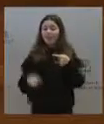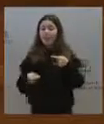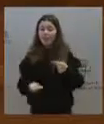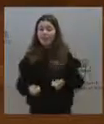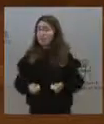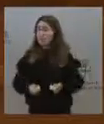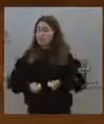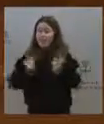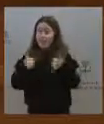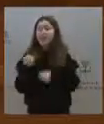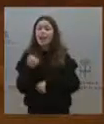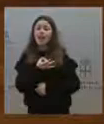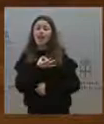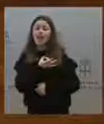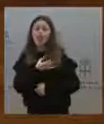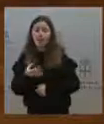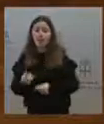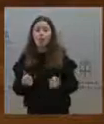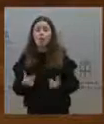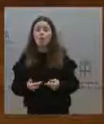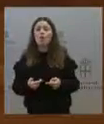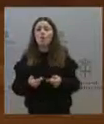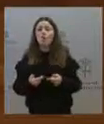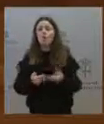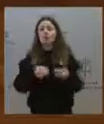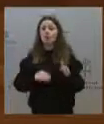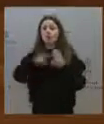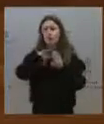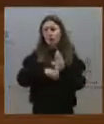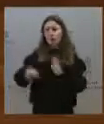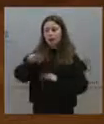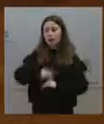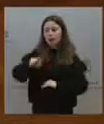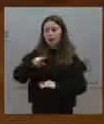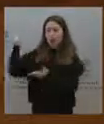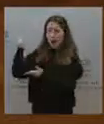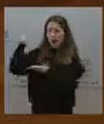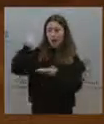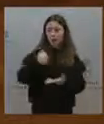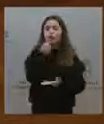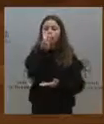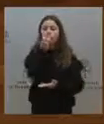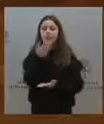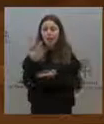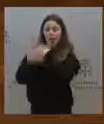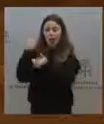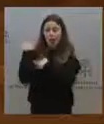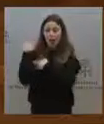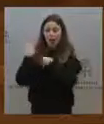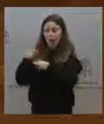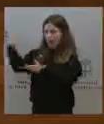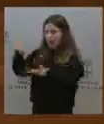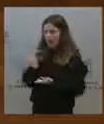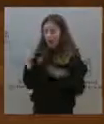repitiendo los mismos programas año tras año, heredados de gobiernos socialistas anteriores. Como decía Albert Einstein, por lo menos parece ser que se